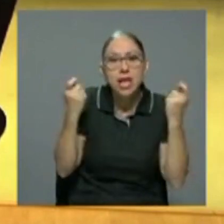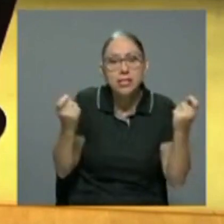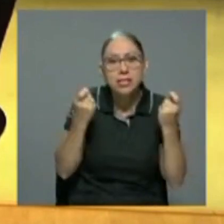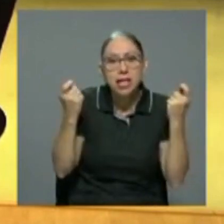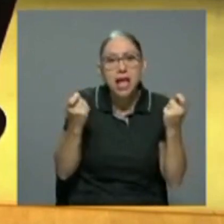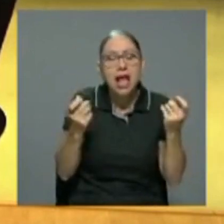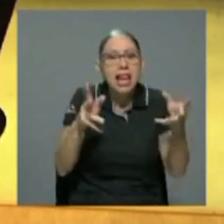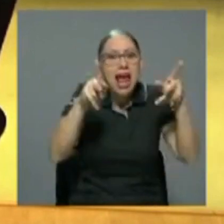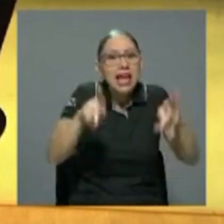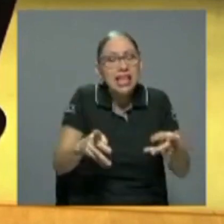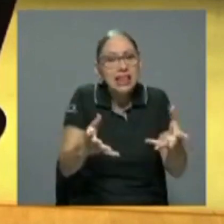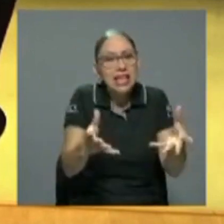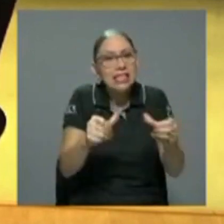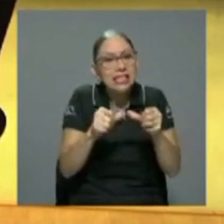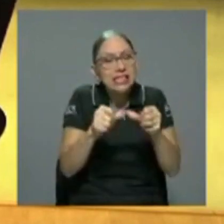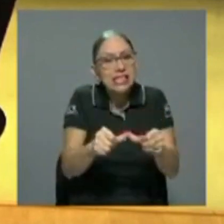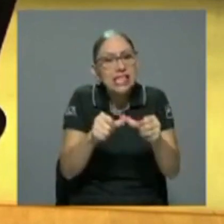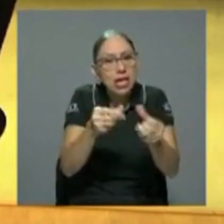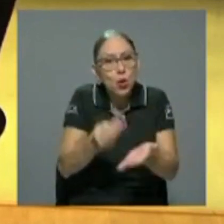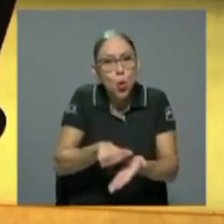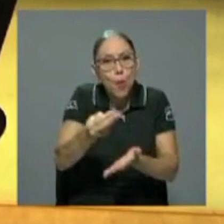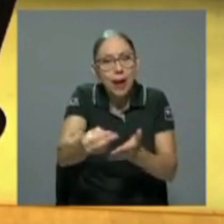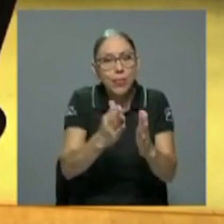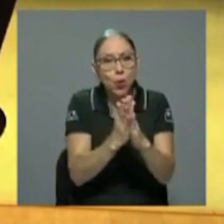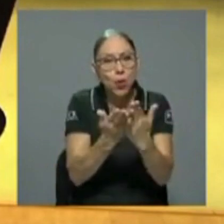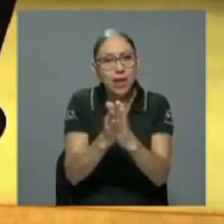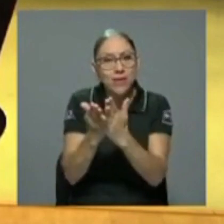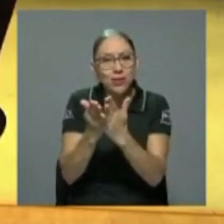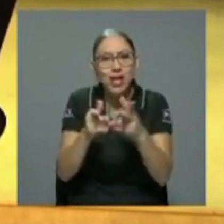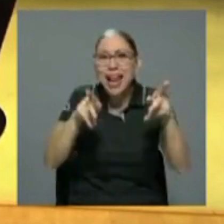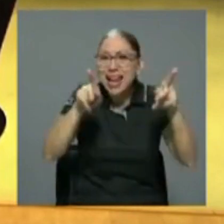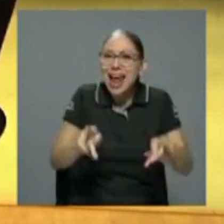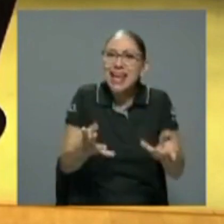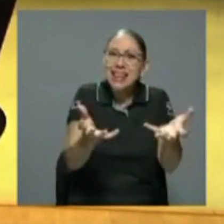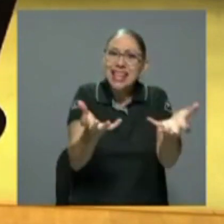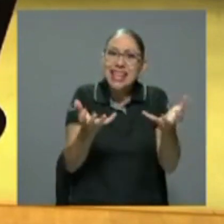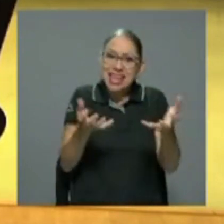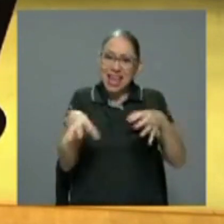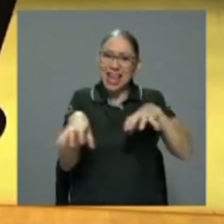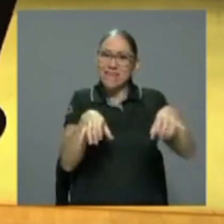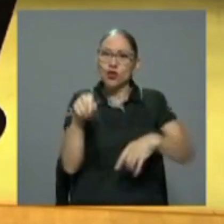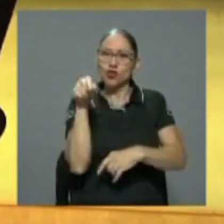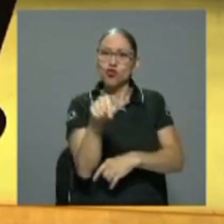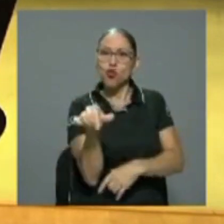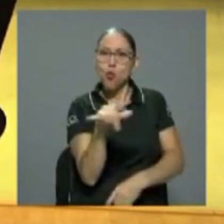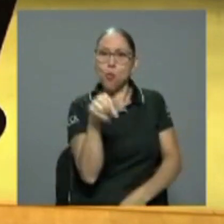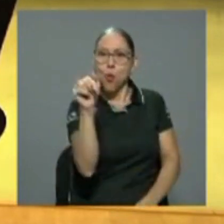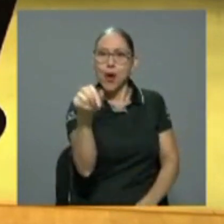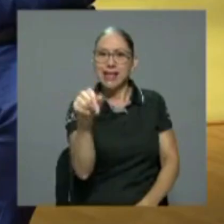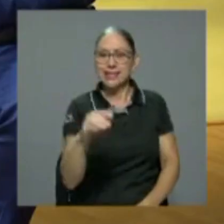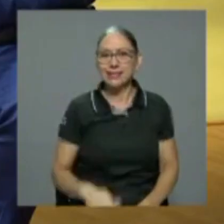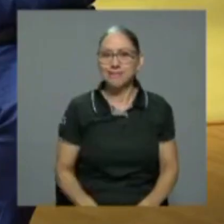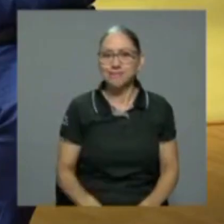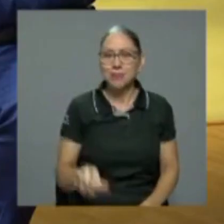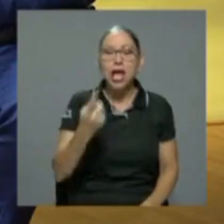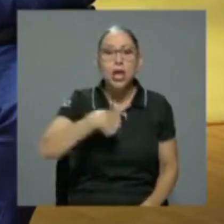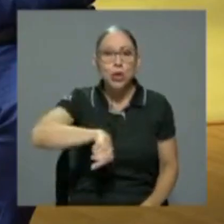sigue comprando libros y que la gente quiere este tipo de eventos. Nos dimos